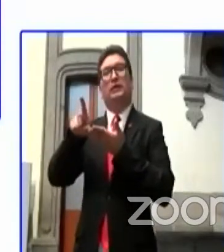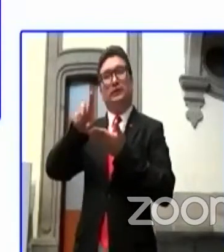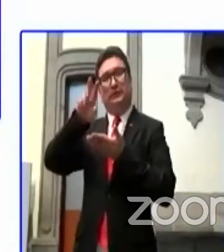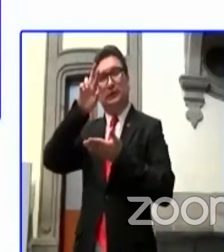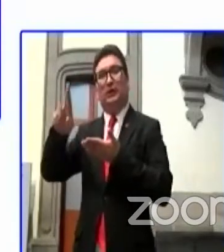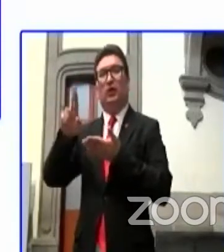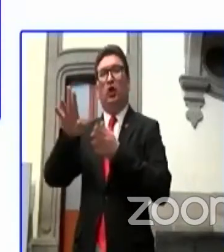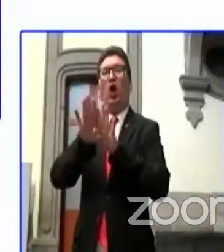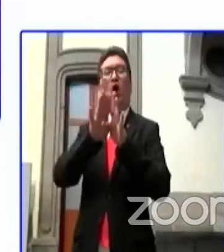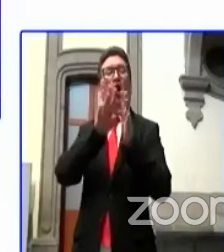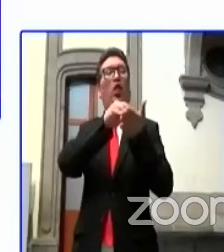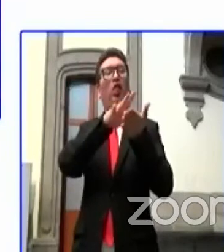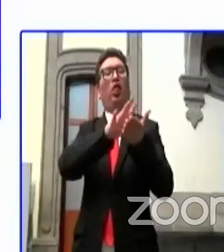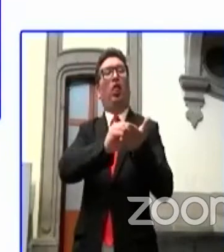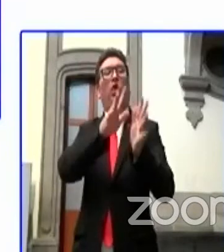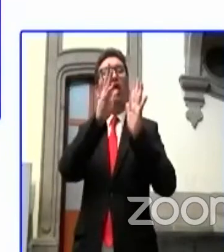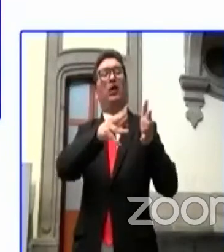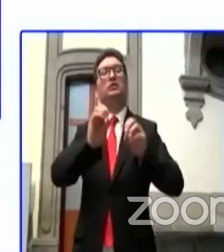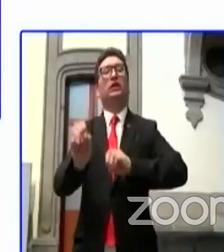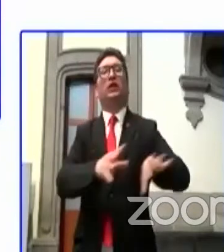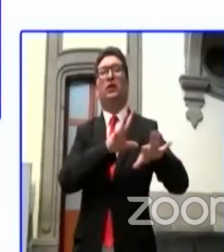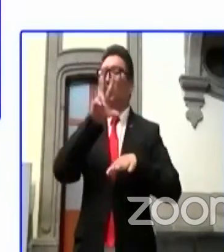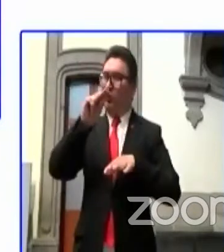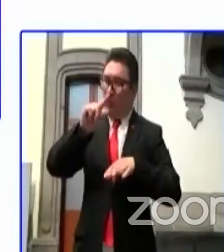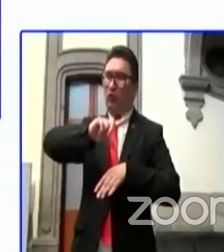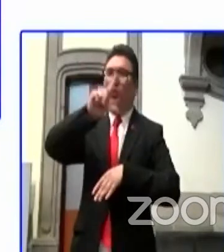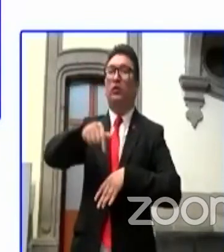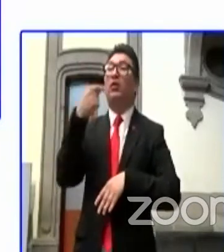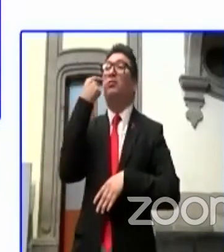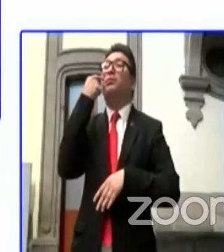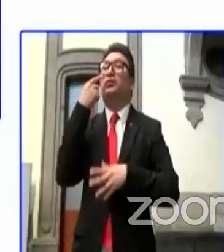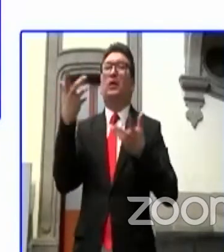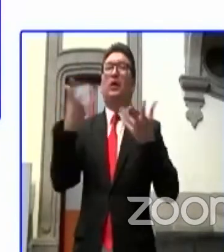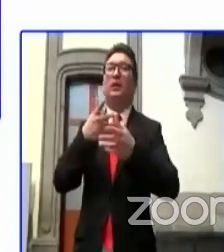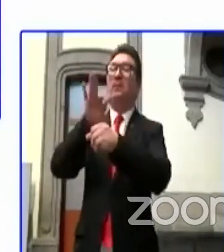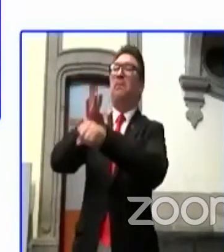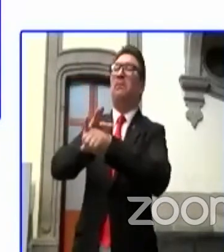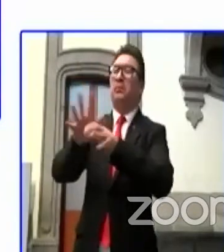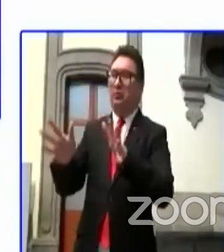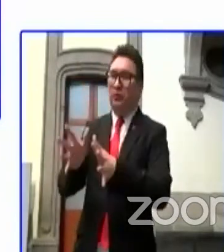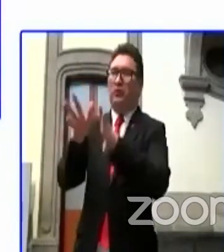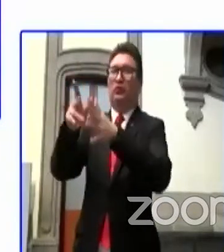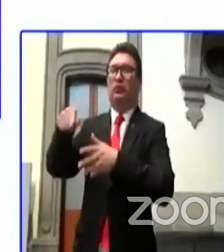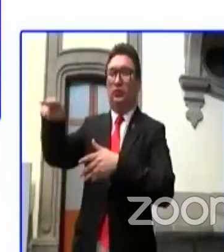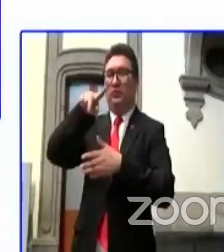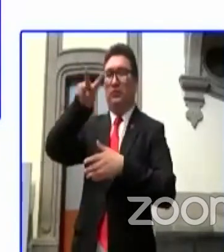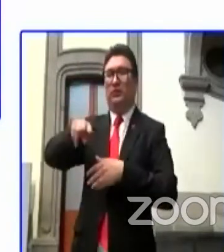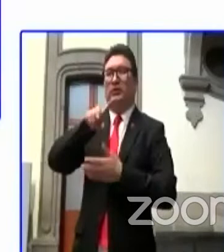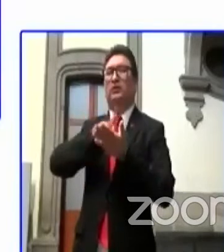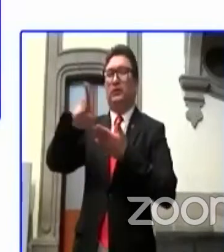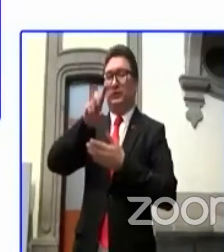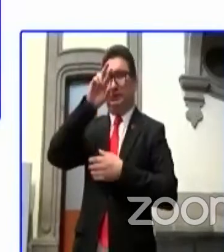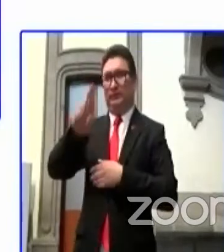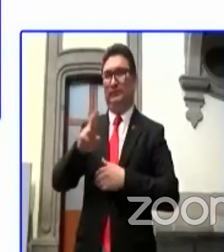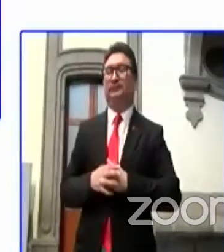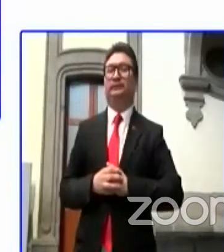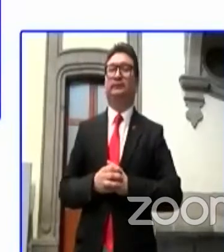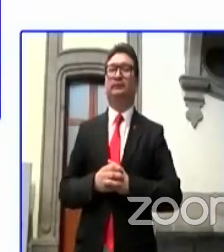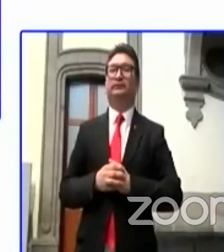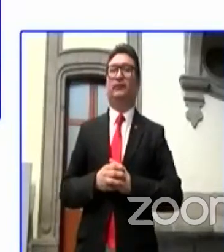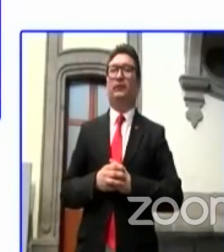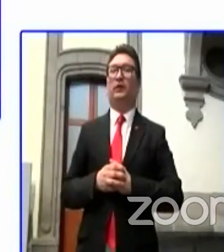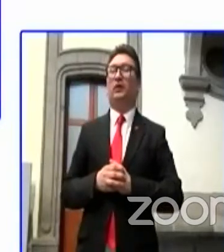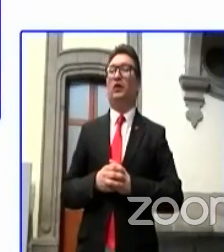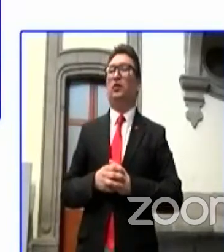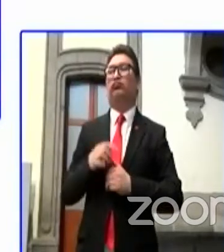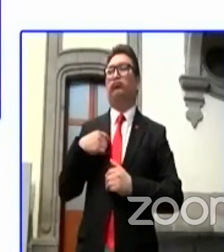escrita en piedra, sino que se materialicen en defensa, promoción y ejercicio de nuestros derechos. No me queda